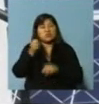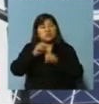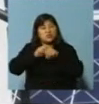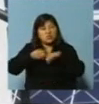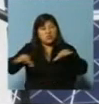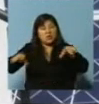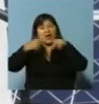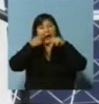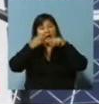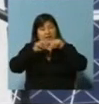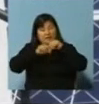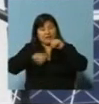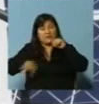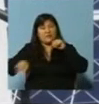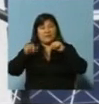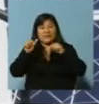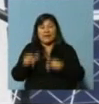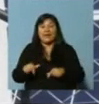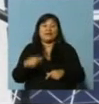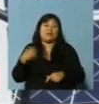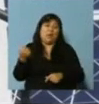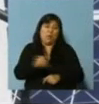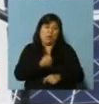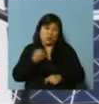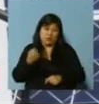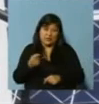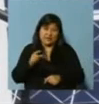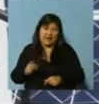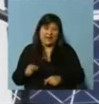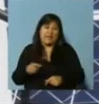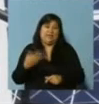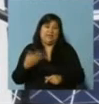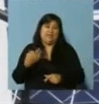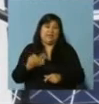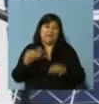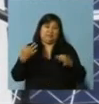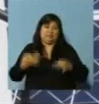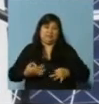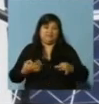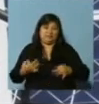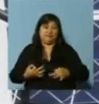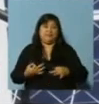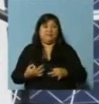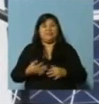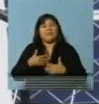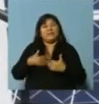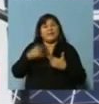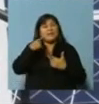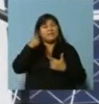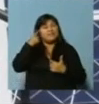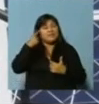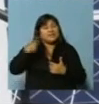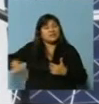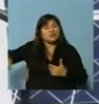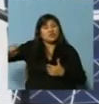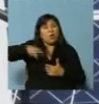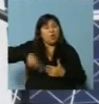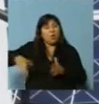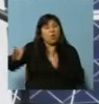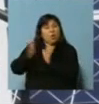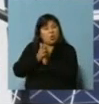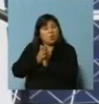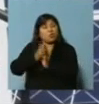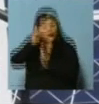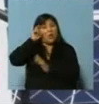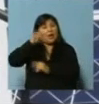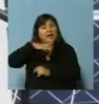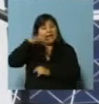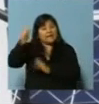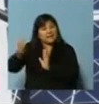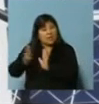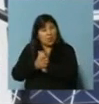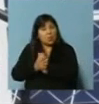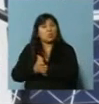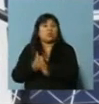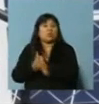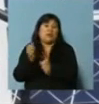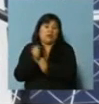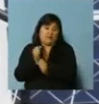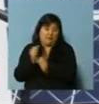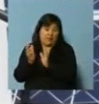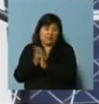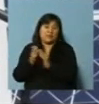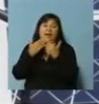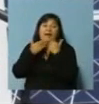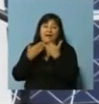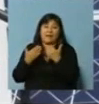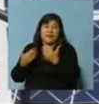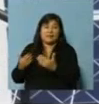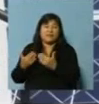muy importante, es emblemático este proyecto que agradezco que podamos trabajar juntos con EGESA, que se ha metido de lleno